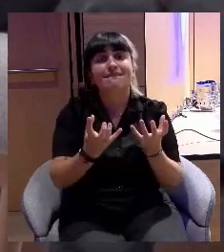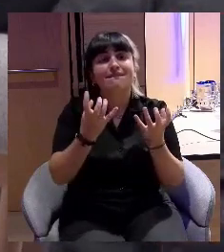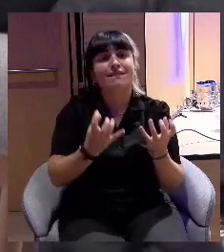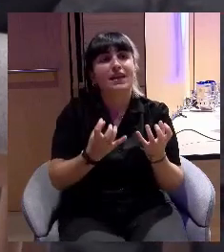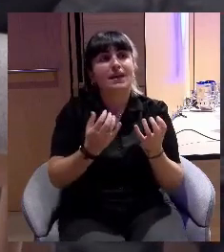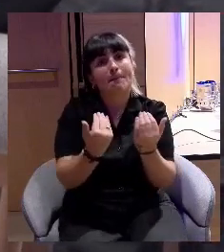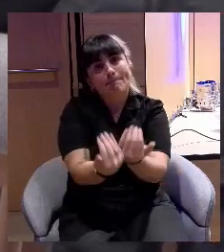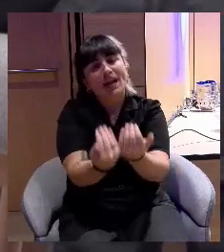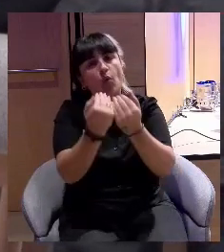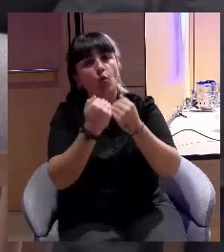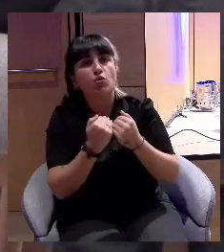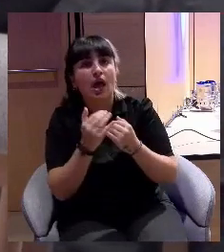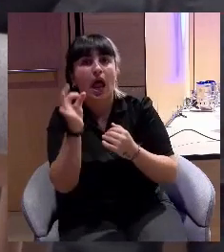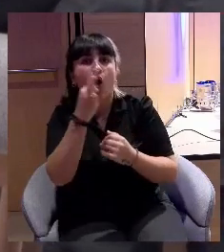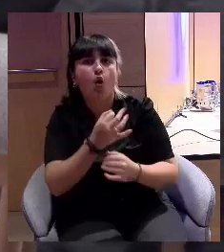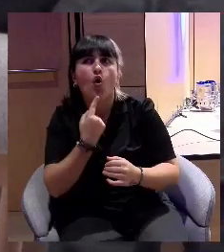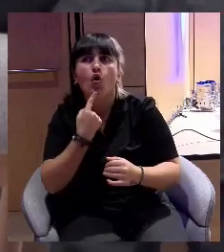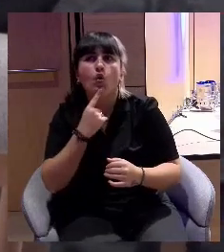hacer una pregunta.